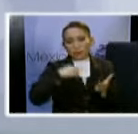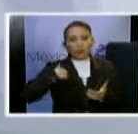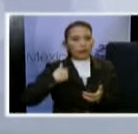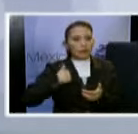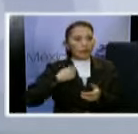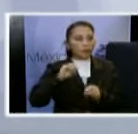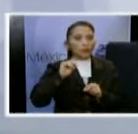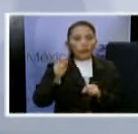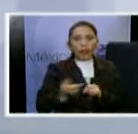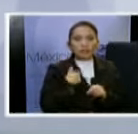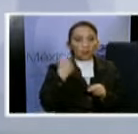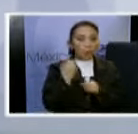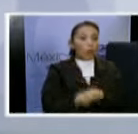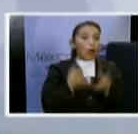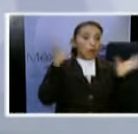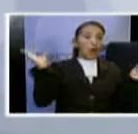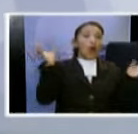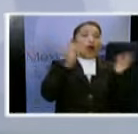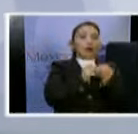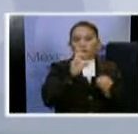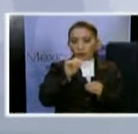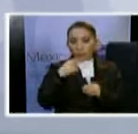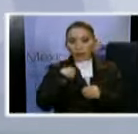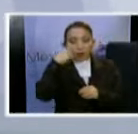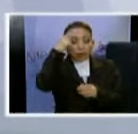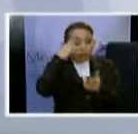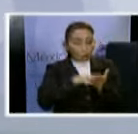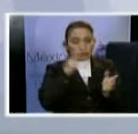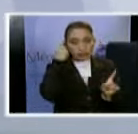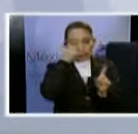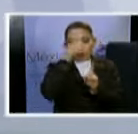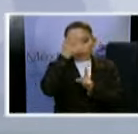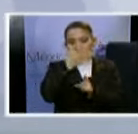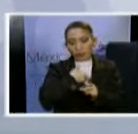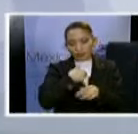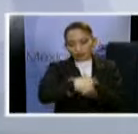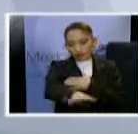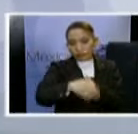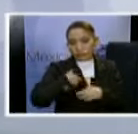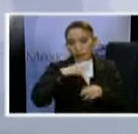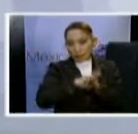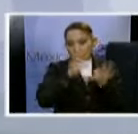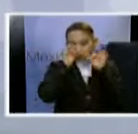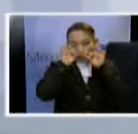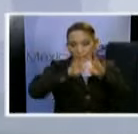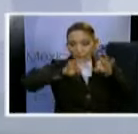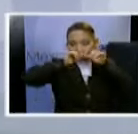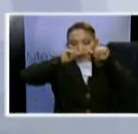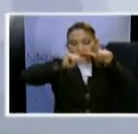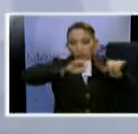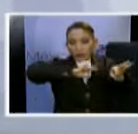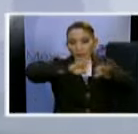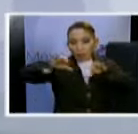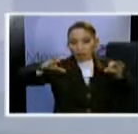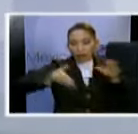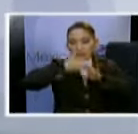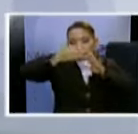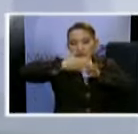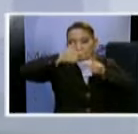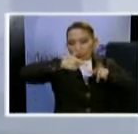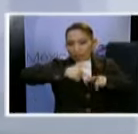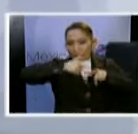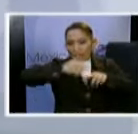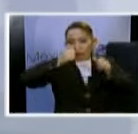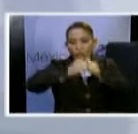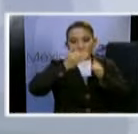No se trata de un diagnóstico exhaustivo, pero considero que son los retos a los que se debe dar prioridad dentro de un trabajo en construcción permanente